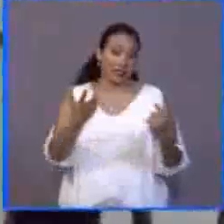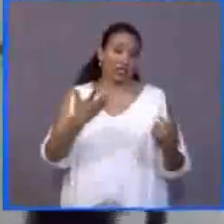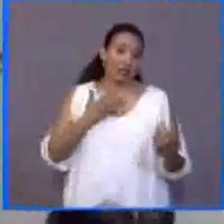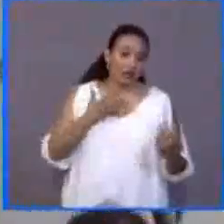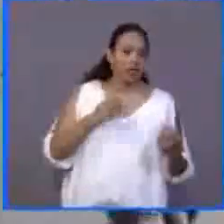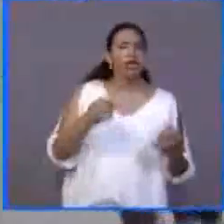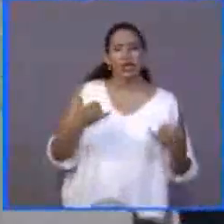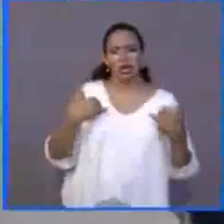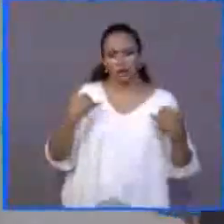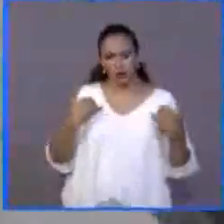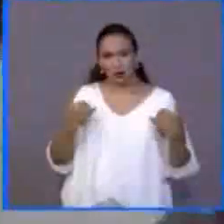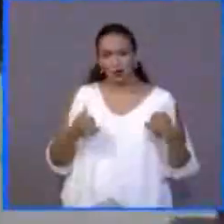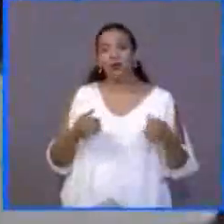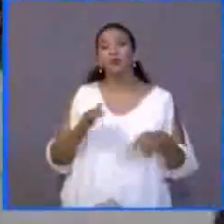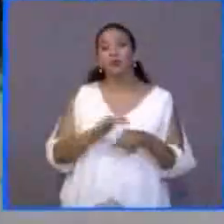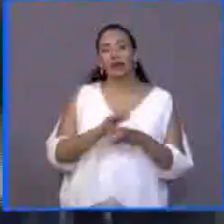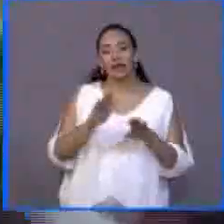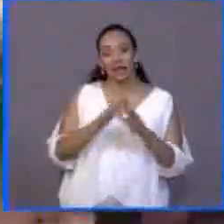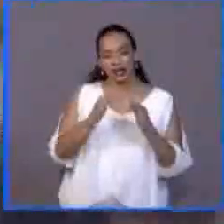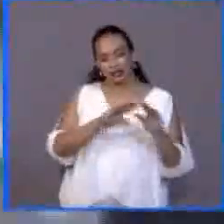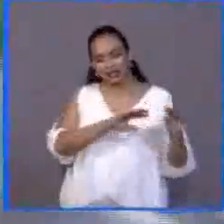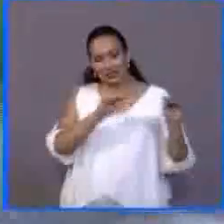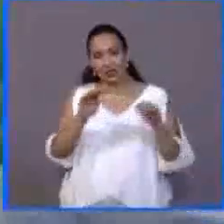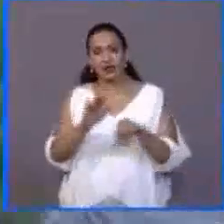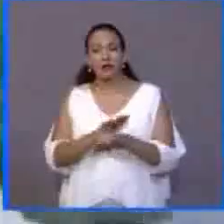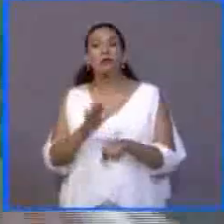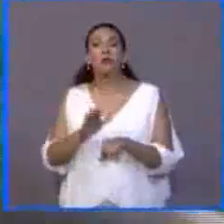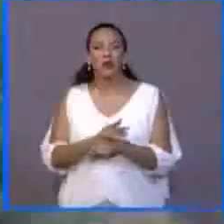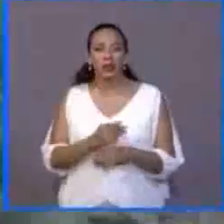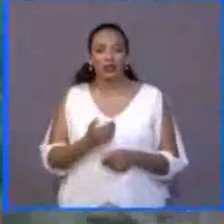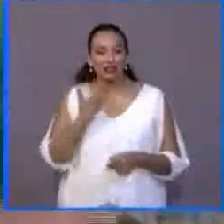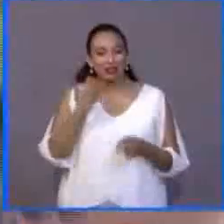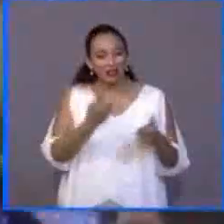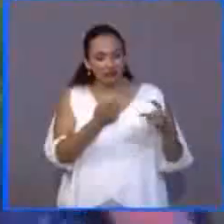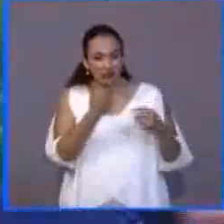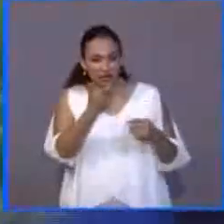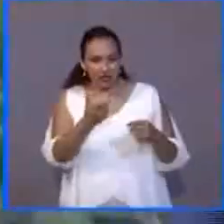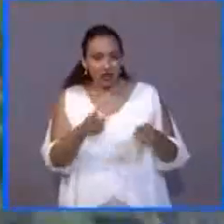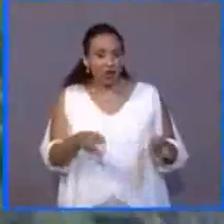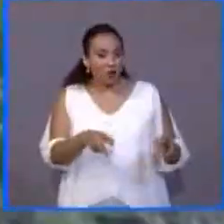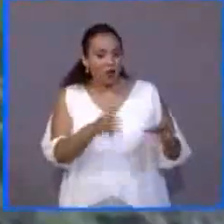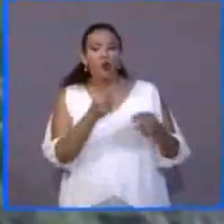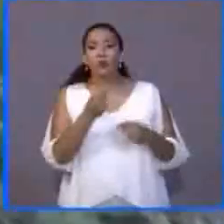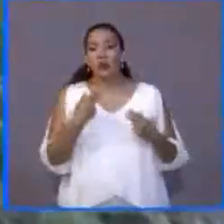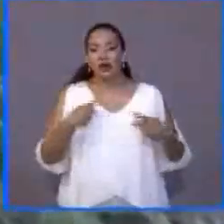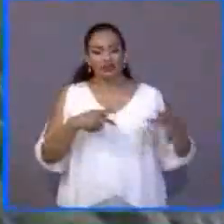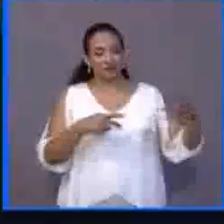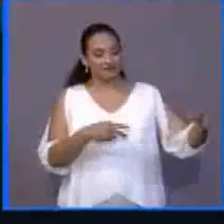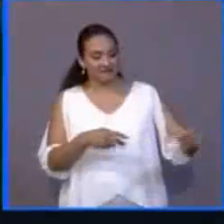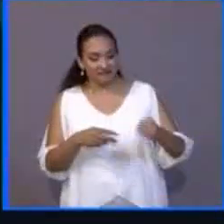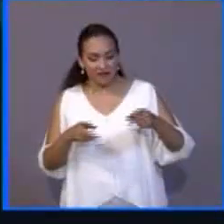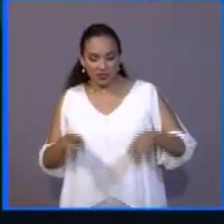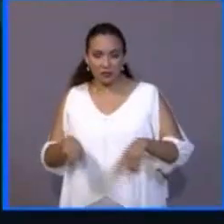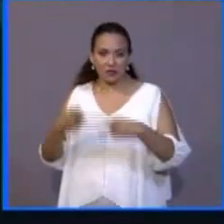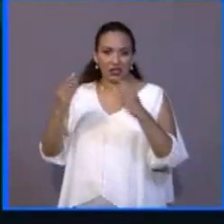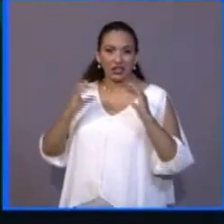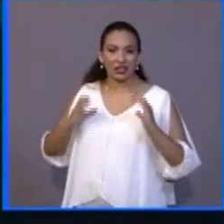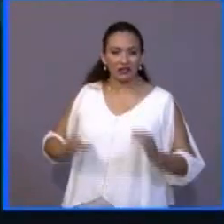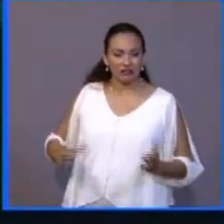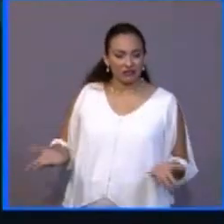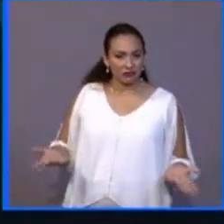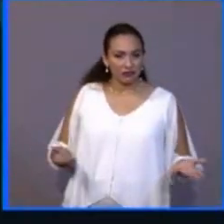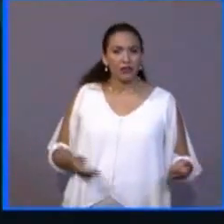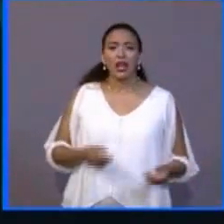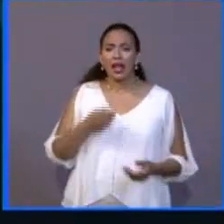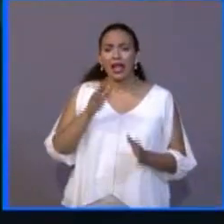y adolescencia en movilidad en nuestro país es la extorsión y la trata de personas. Se afirmó durante la presentación del libro Los